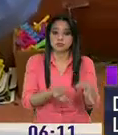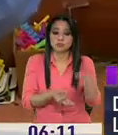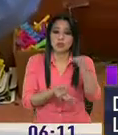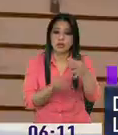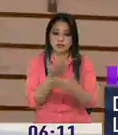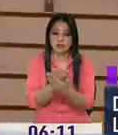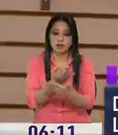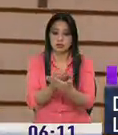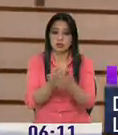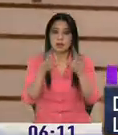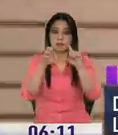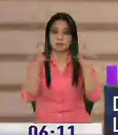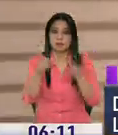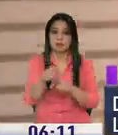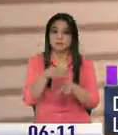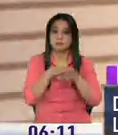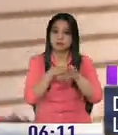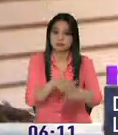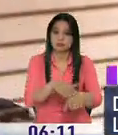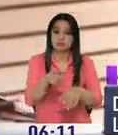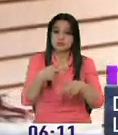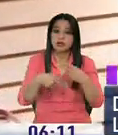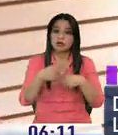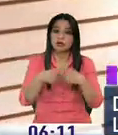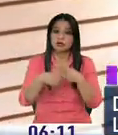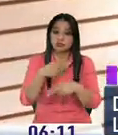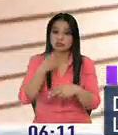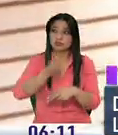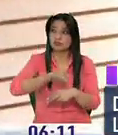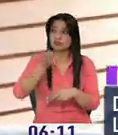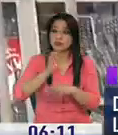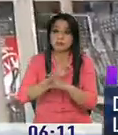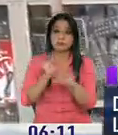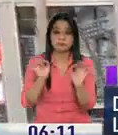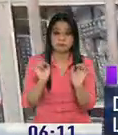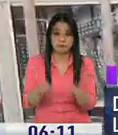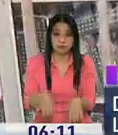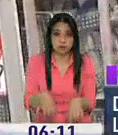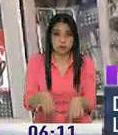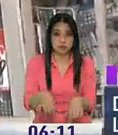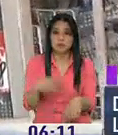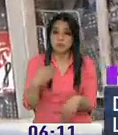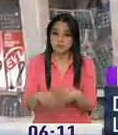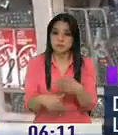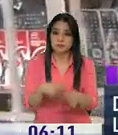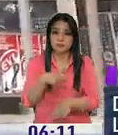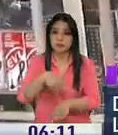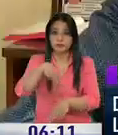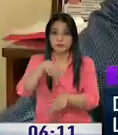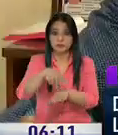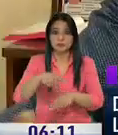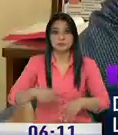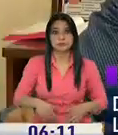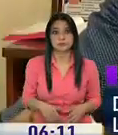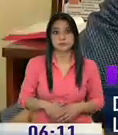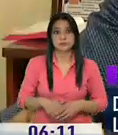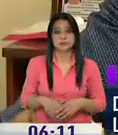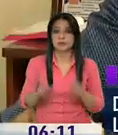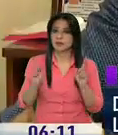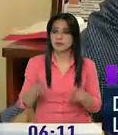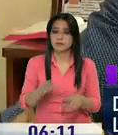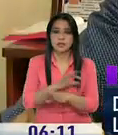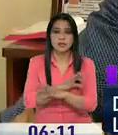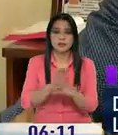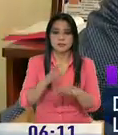fumigadora como un respaldo de que su negocio fue desinfectado de manera profesional. Tienen que hacer su limpieza y todo, pero